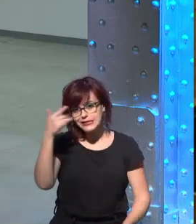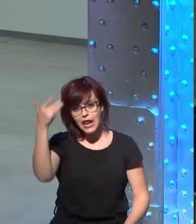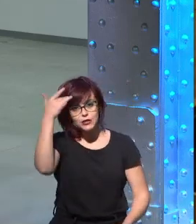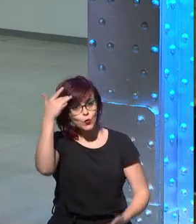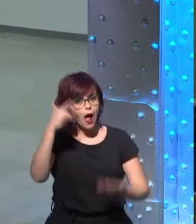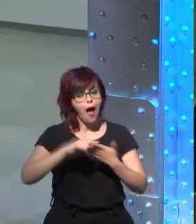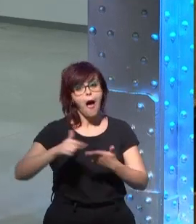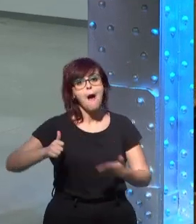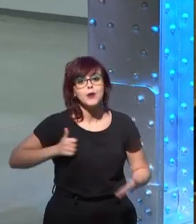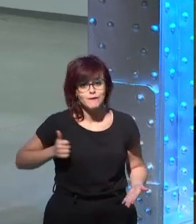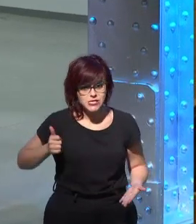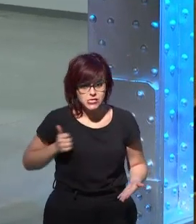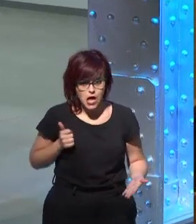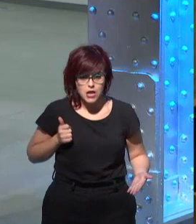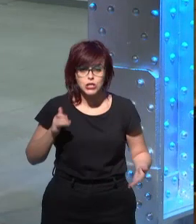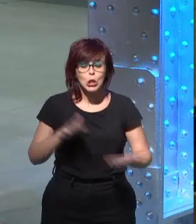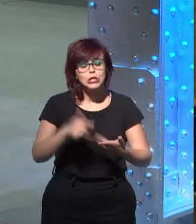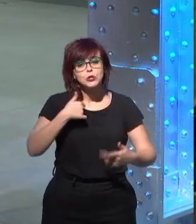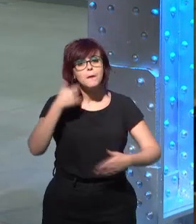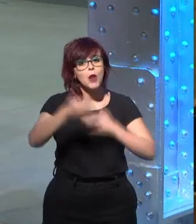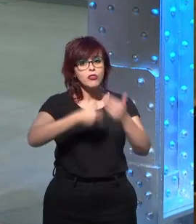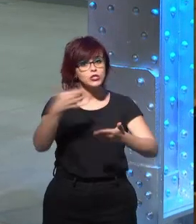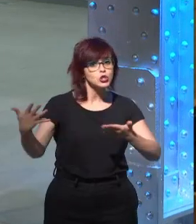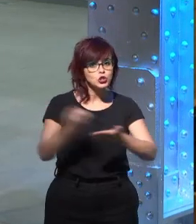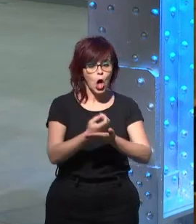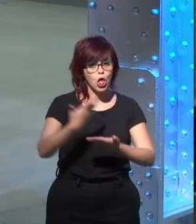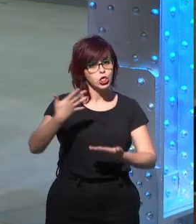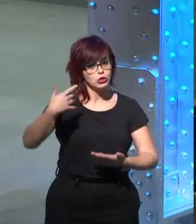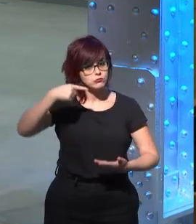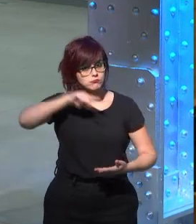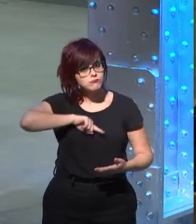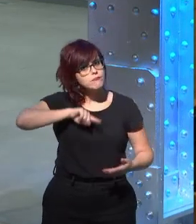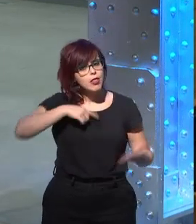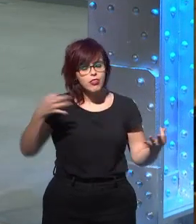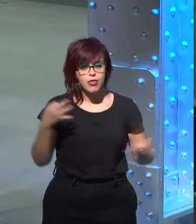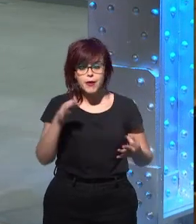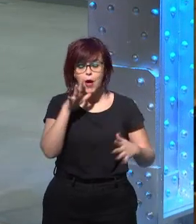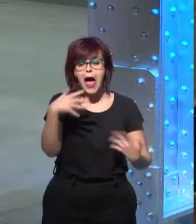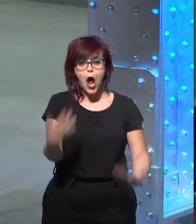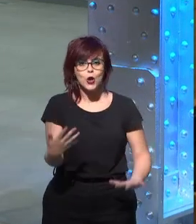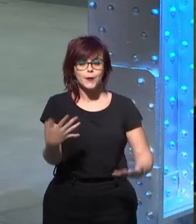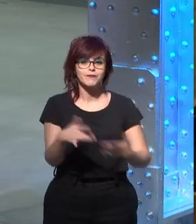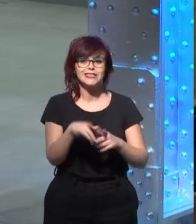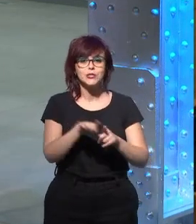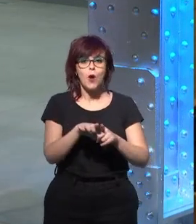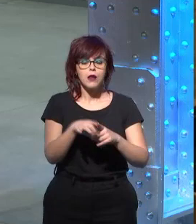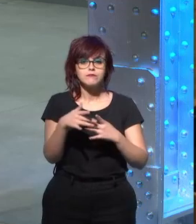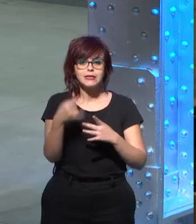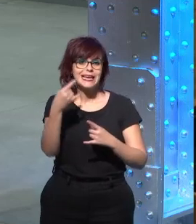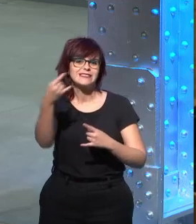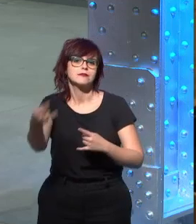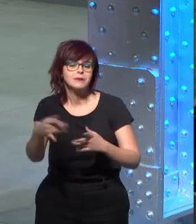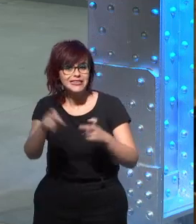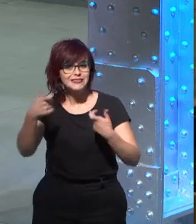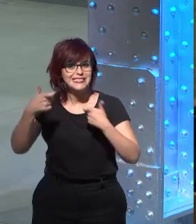intelectual. Ese proceso yo creo que deberíamos hacerlo todos, porque ahora pues no me enganché en el sector digital